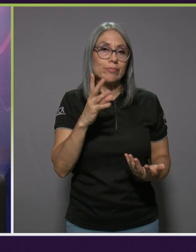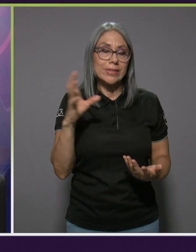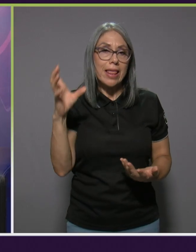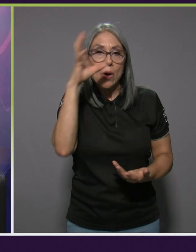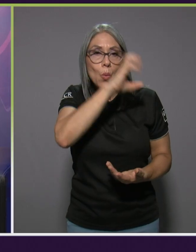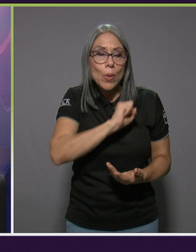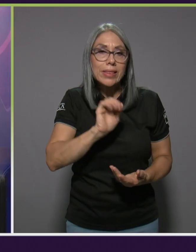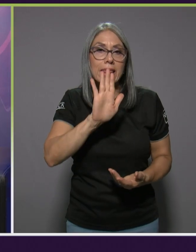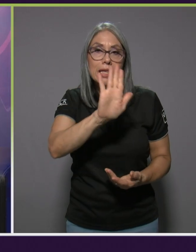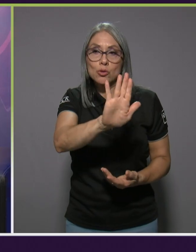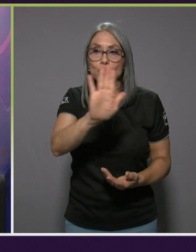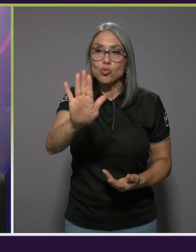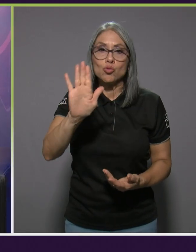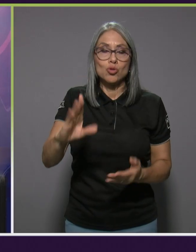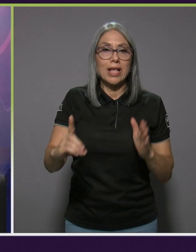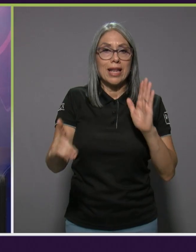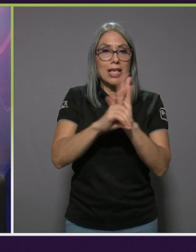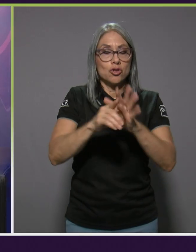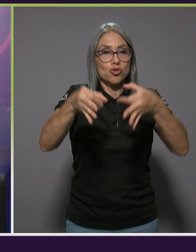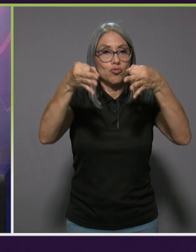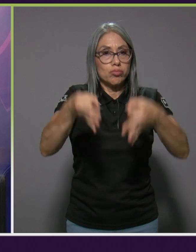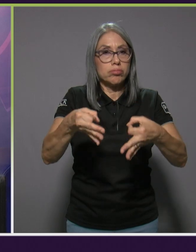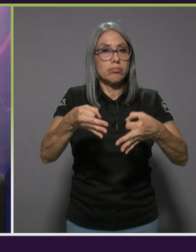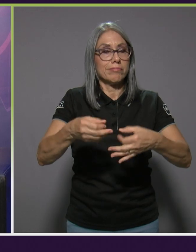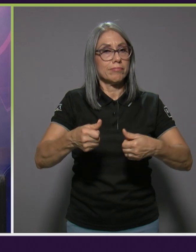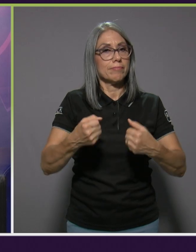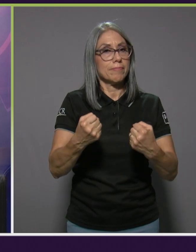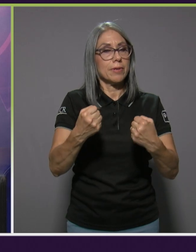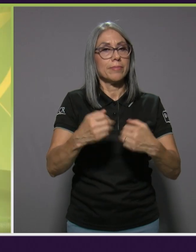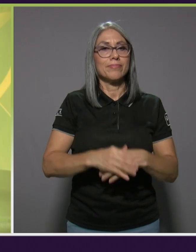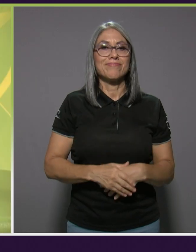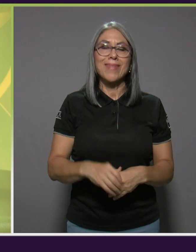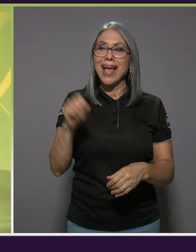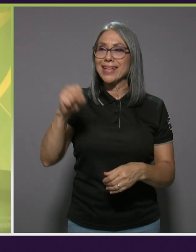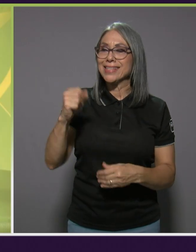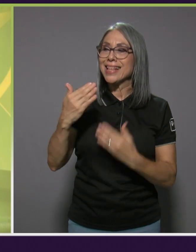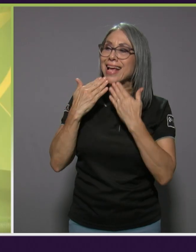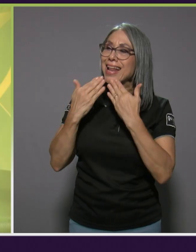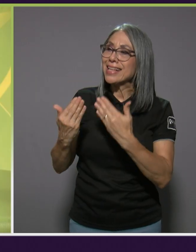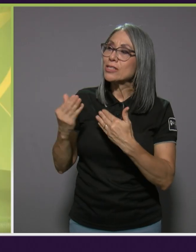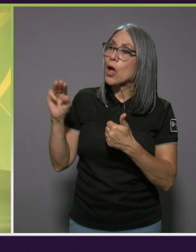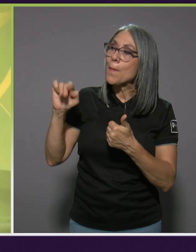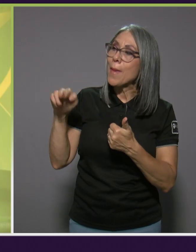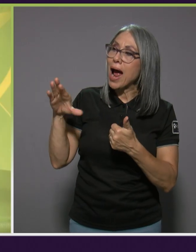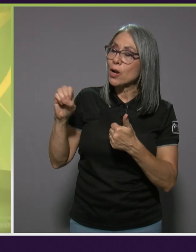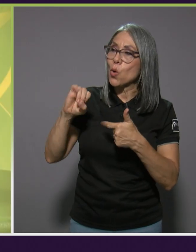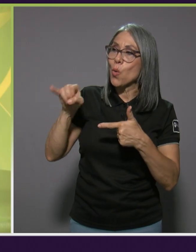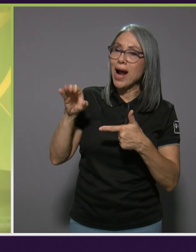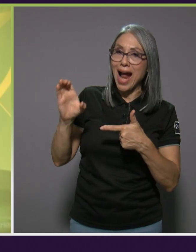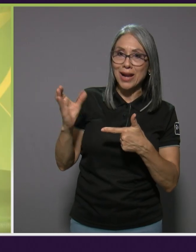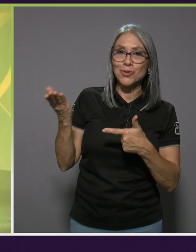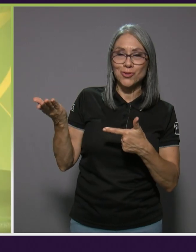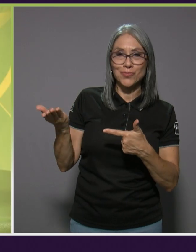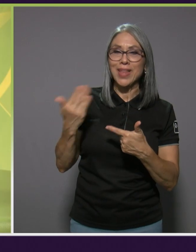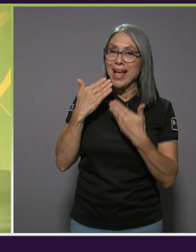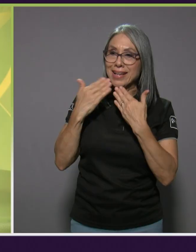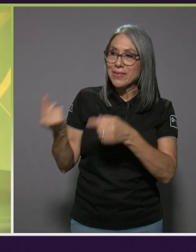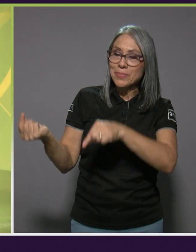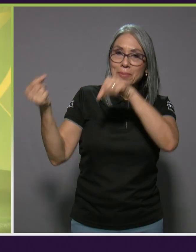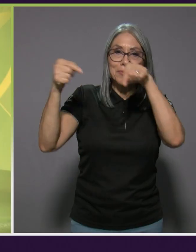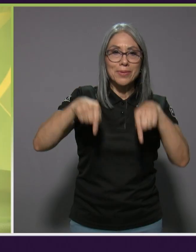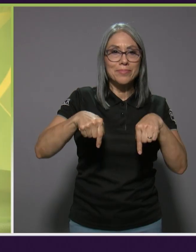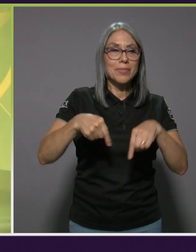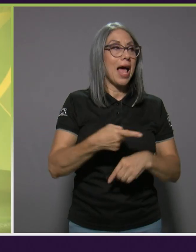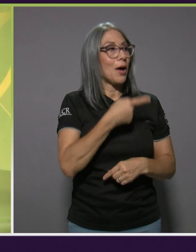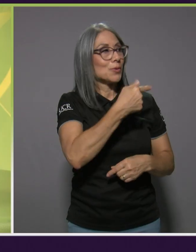sus derechos adecuadamente tutelados, ¿verdad? Así es, les agradezco muchísimo a don Marco, a don Juan Carlos por habernos acompañado.